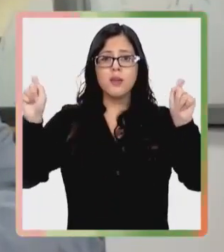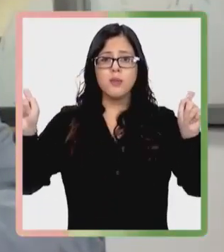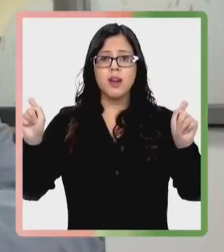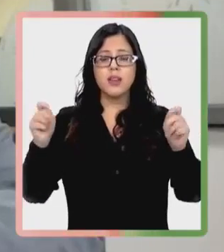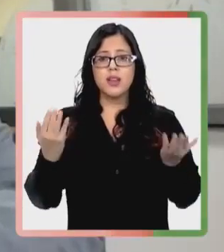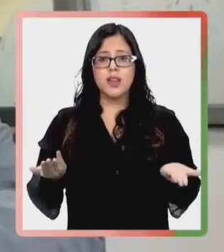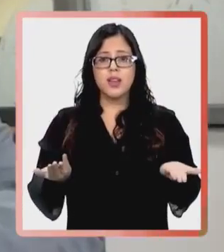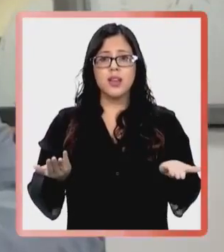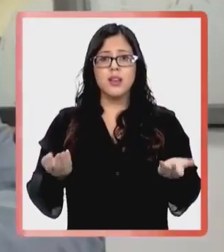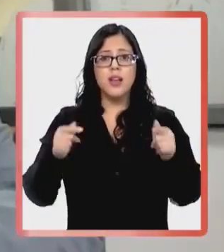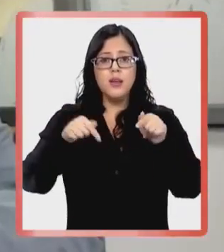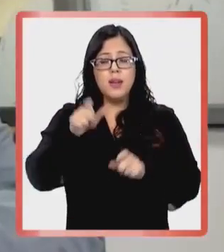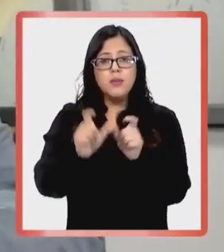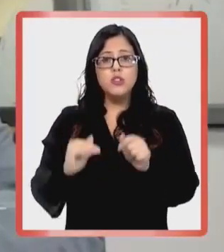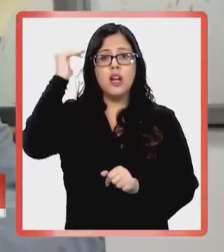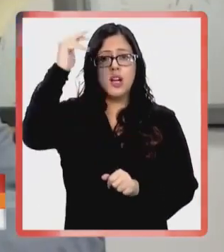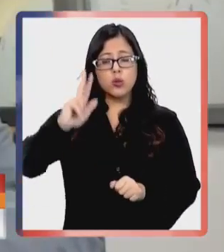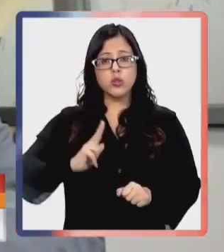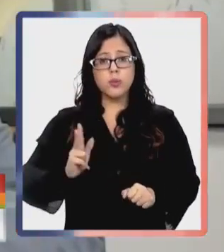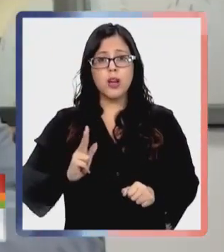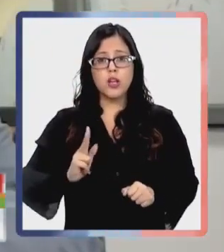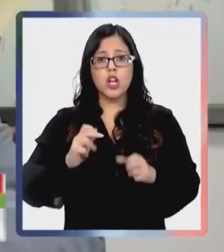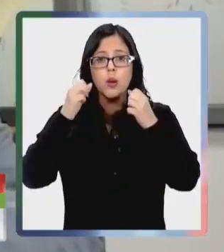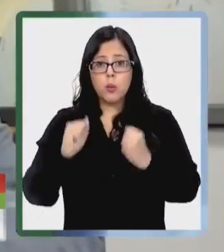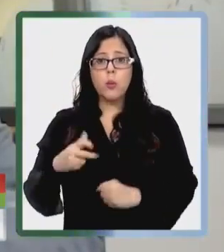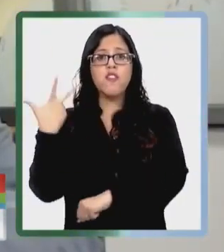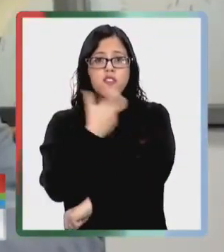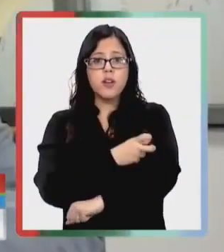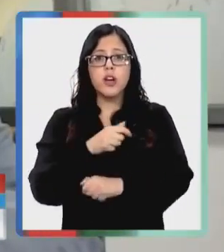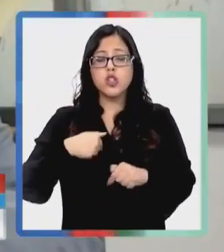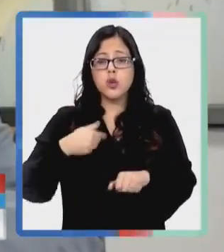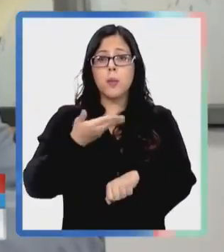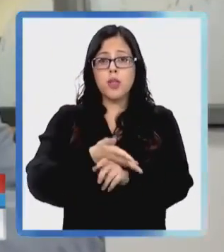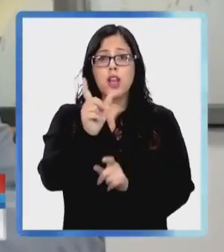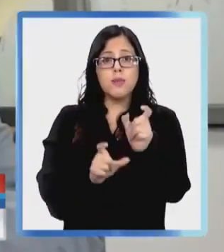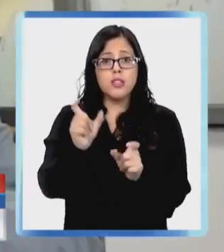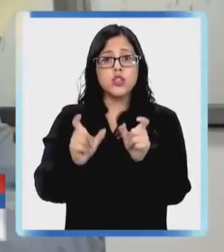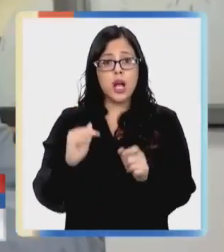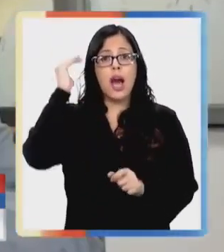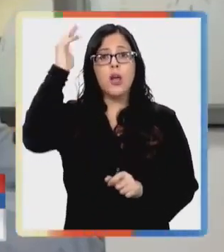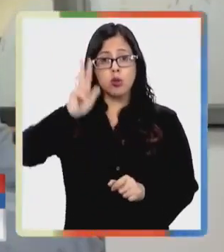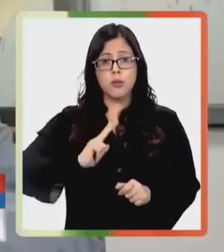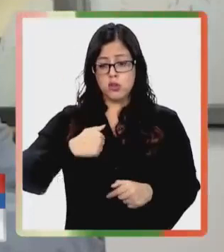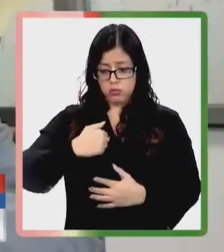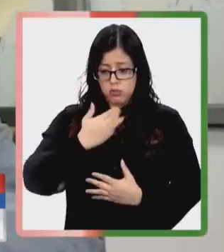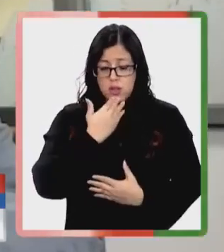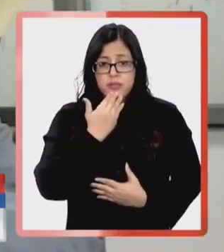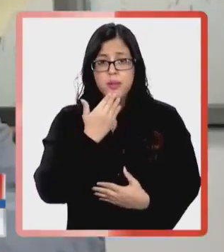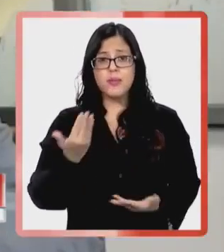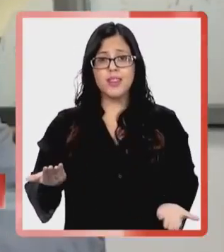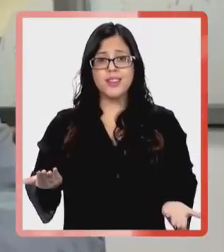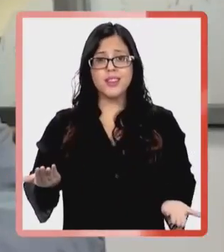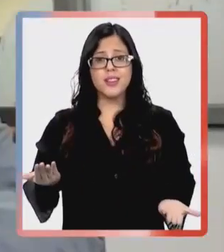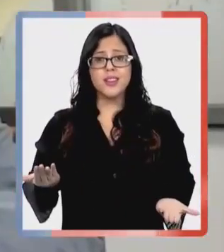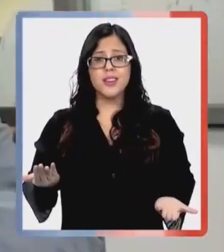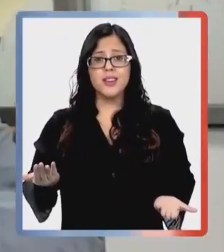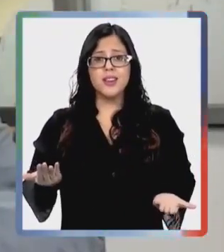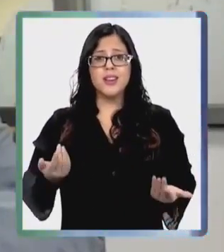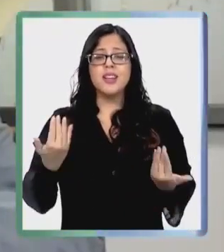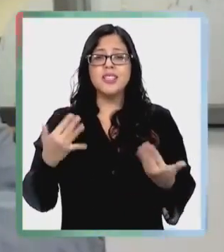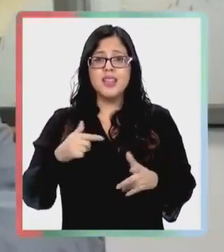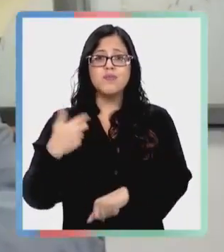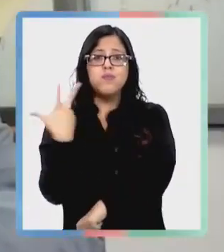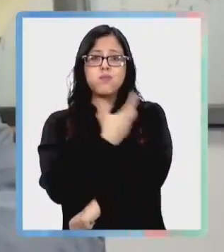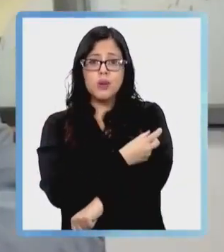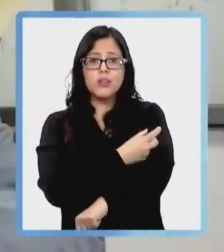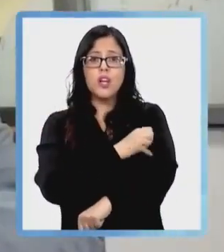campaña para que los adultos mayores se vacunaran. Así que yo llamo a vacunarse a los adultos mayores. Yo también soy adulto mayor. Ya me vacuné contra